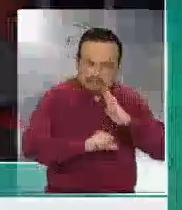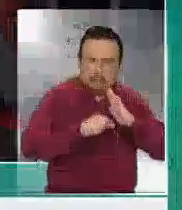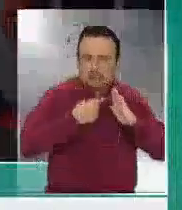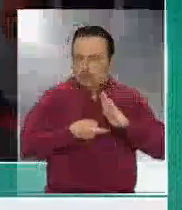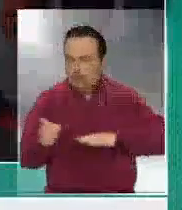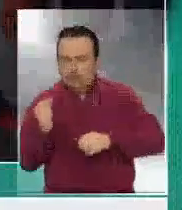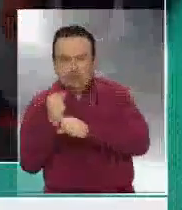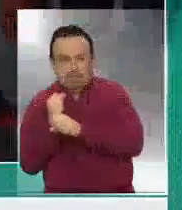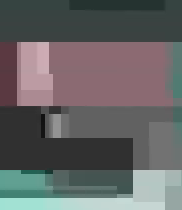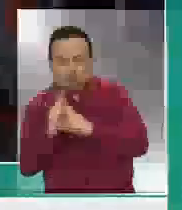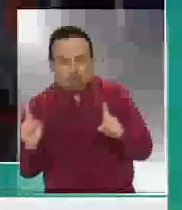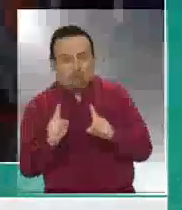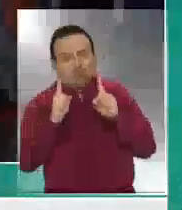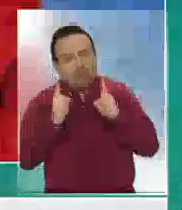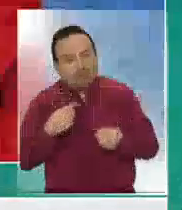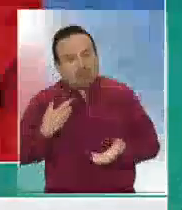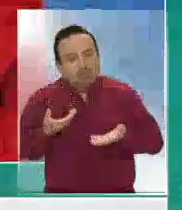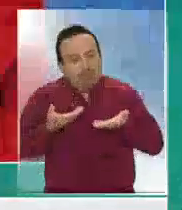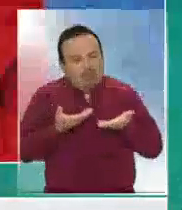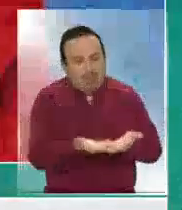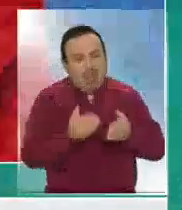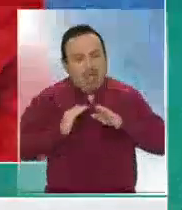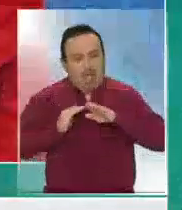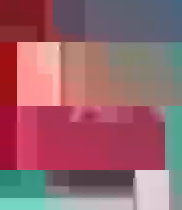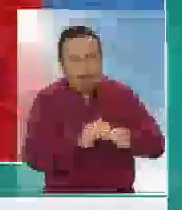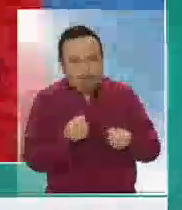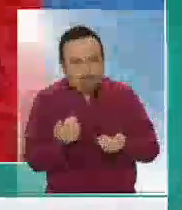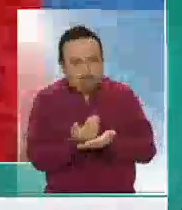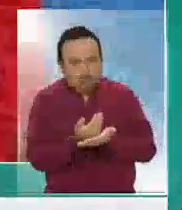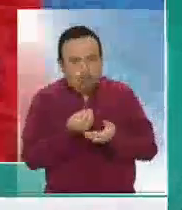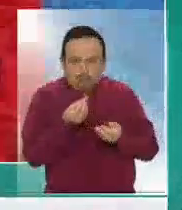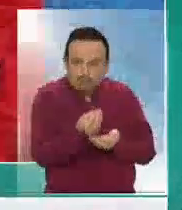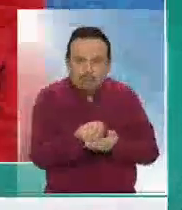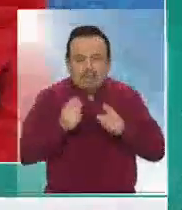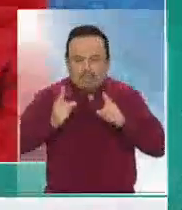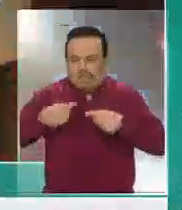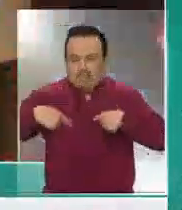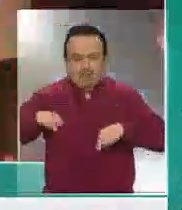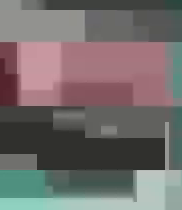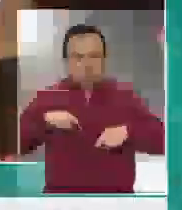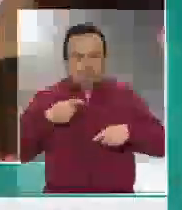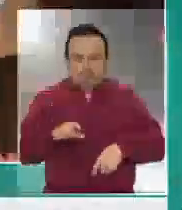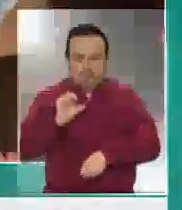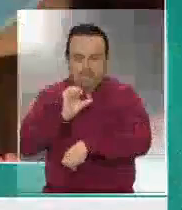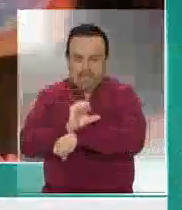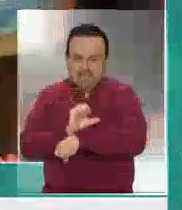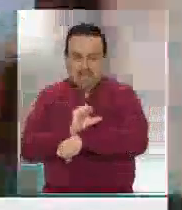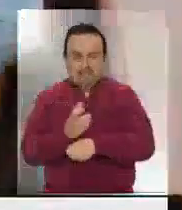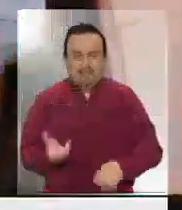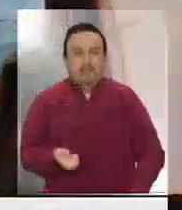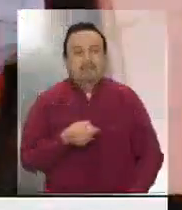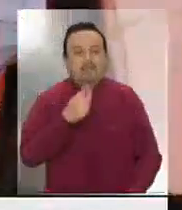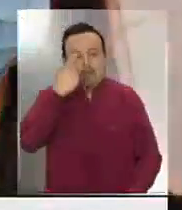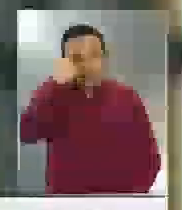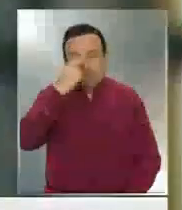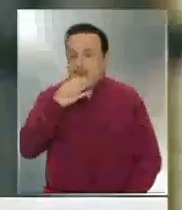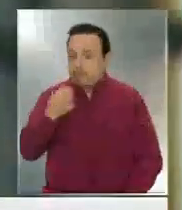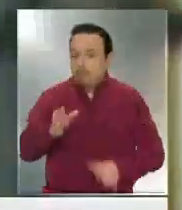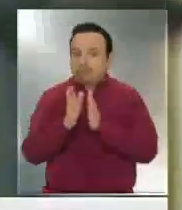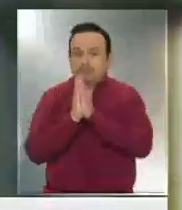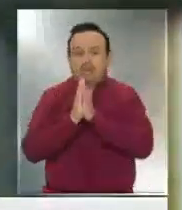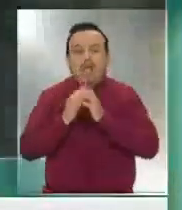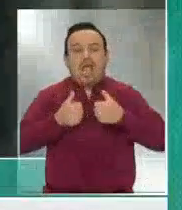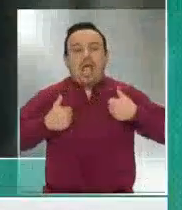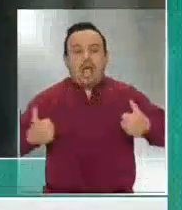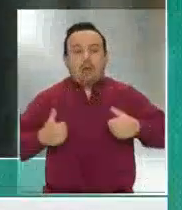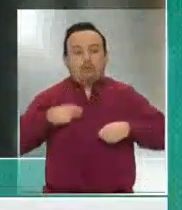lugar de trabajo, tenemos que darles apoyo de ingresos y esto lo tenemos que hacer desde el Estado. Claro, porque ese es un llamado que hace la autoridad sanitaria,